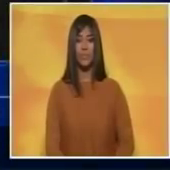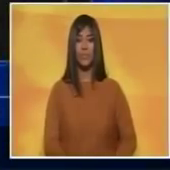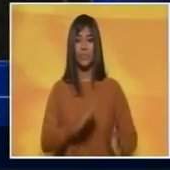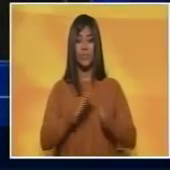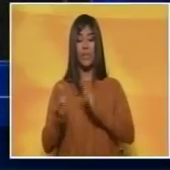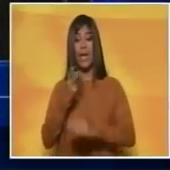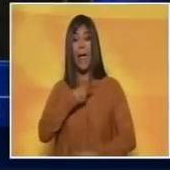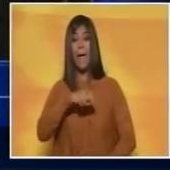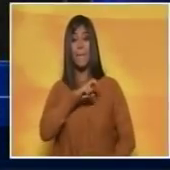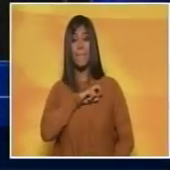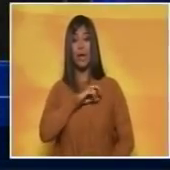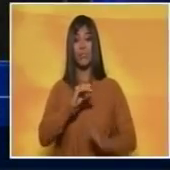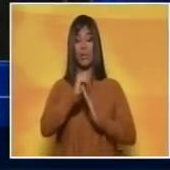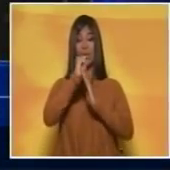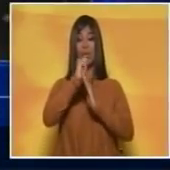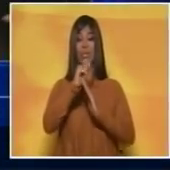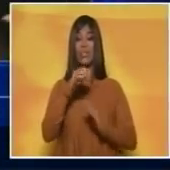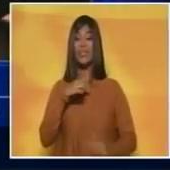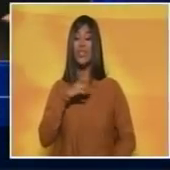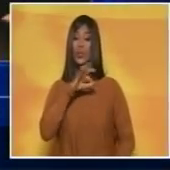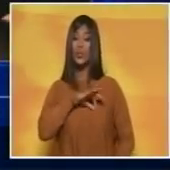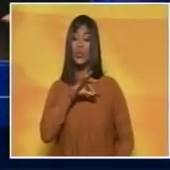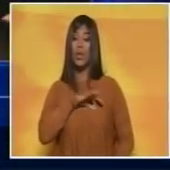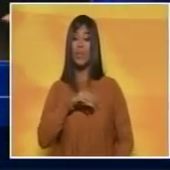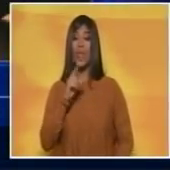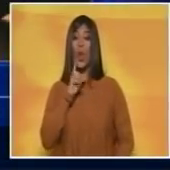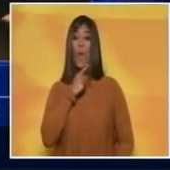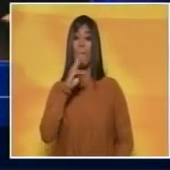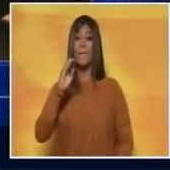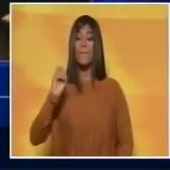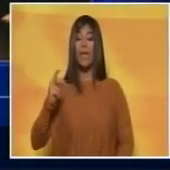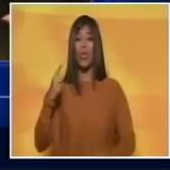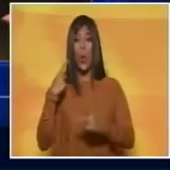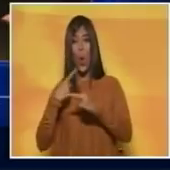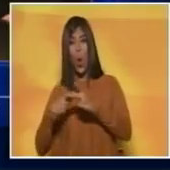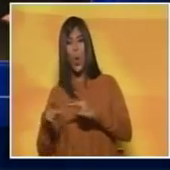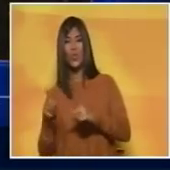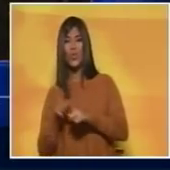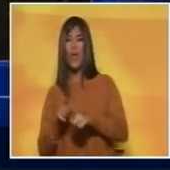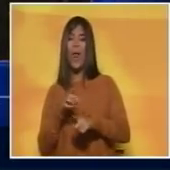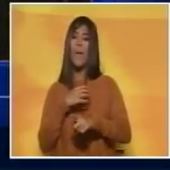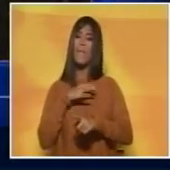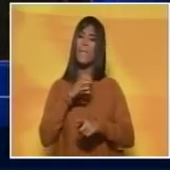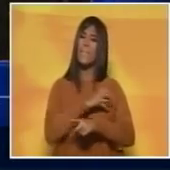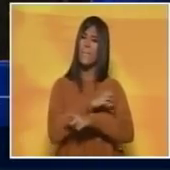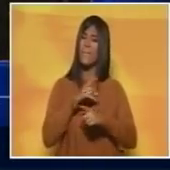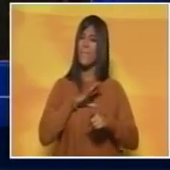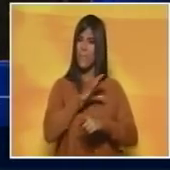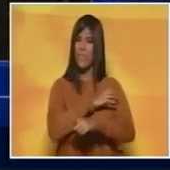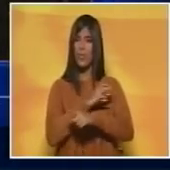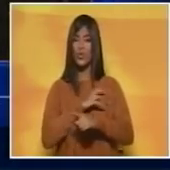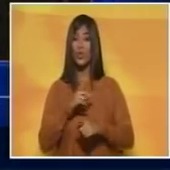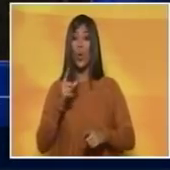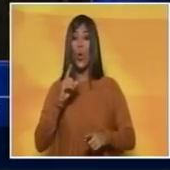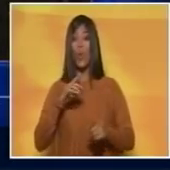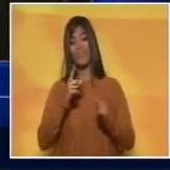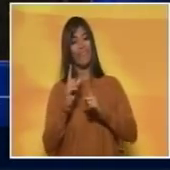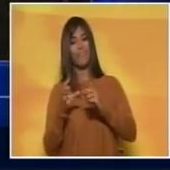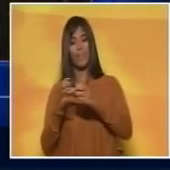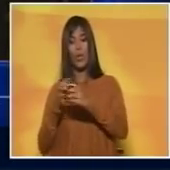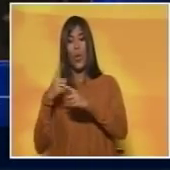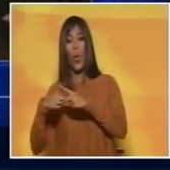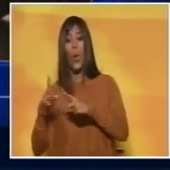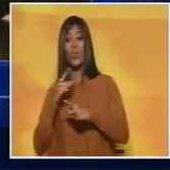En España, el líder socialista Pedro Sánchez y el de la coalición izquierdista Unidas Podemos, Pablo Iglesias, acordaron negociar